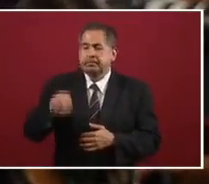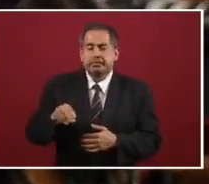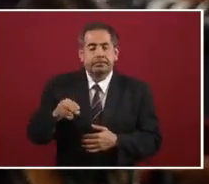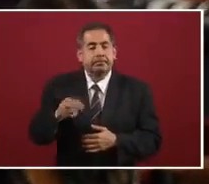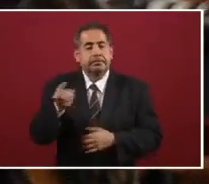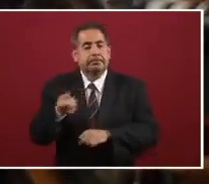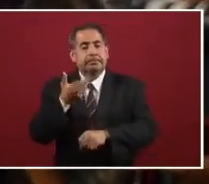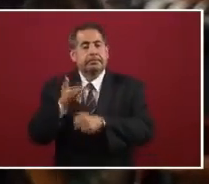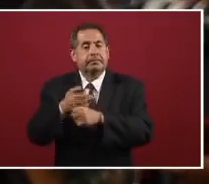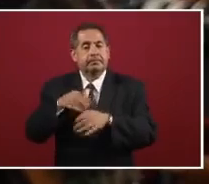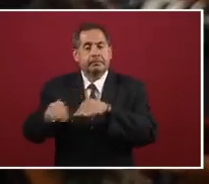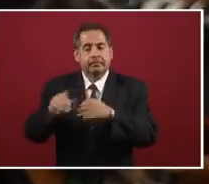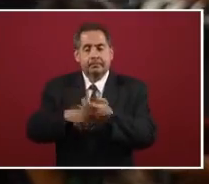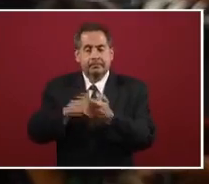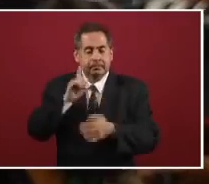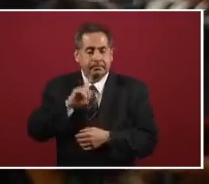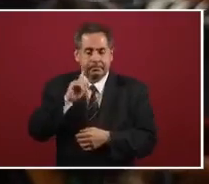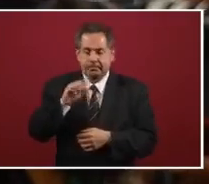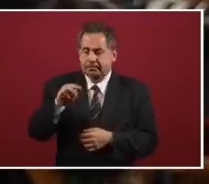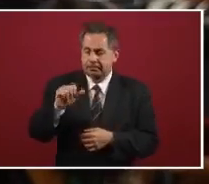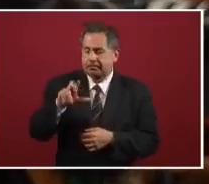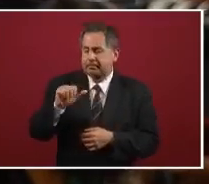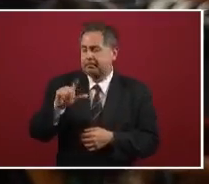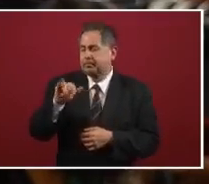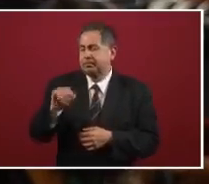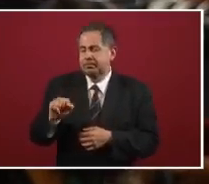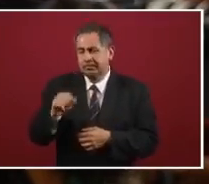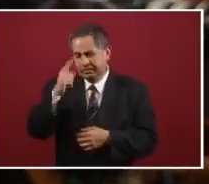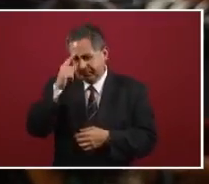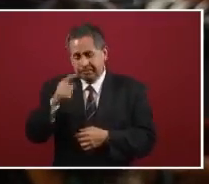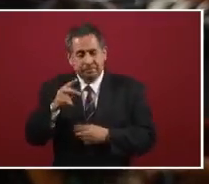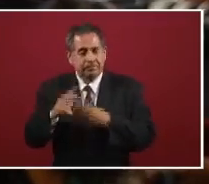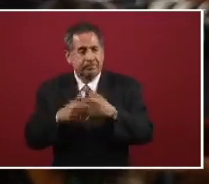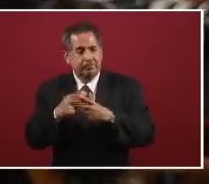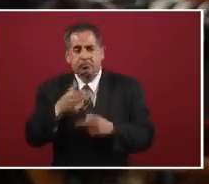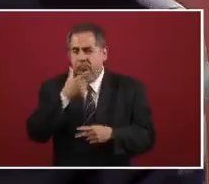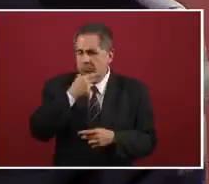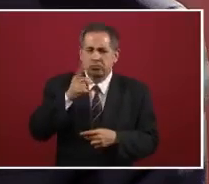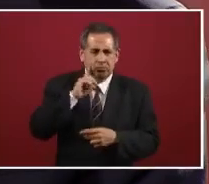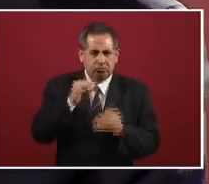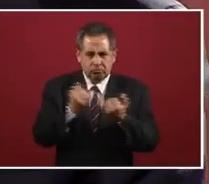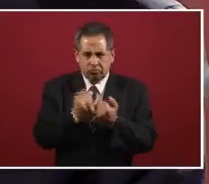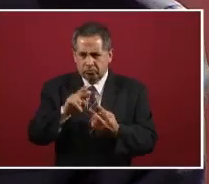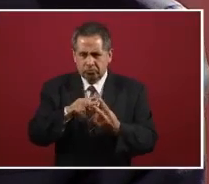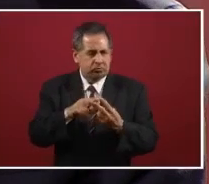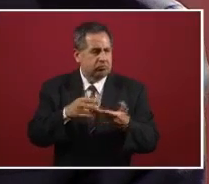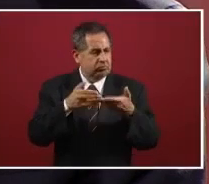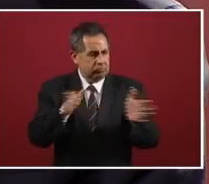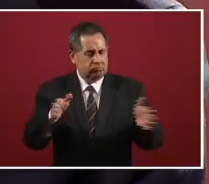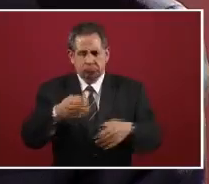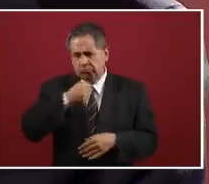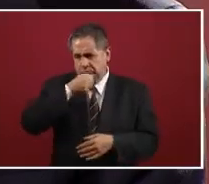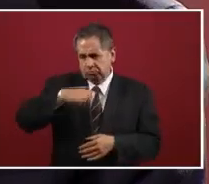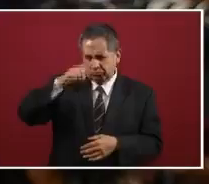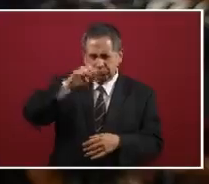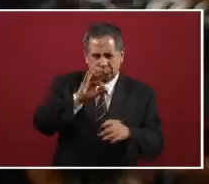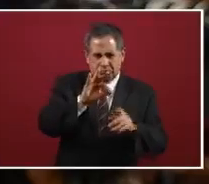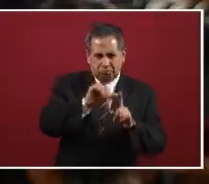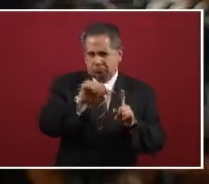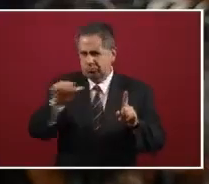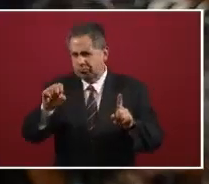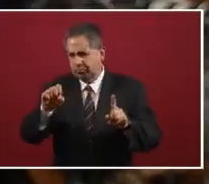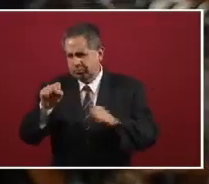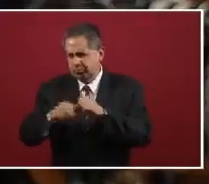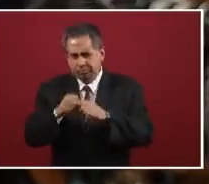del Trabajo, Luisa María Alcalde, para que se abran espacios a hombres y mujeres con ese rango de edad de 40 a